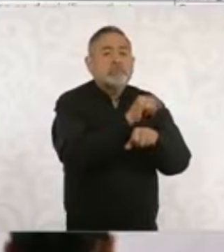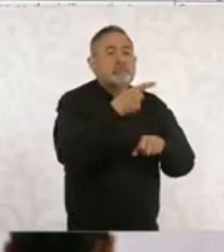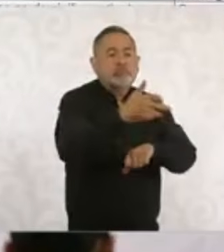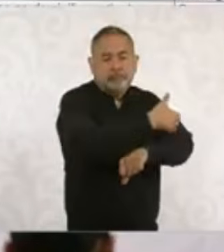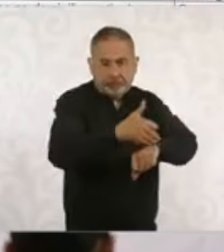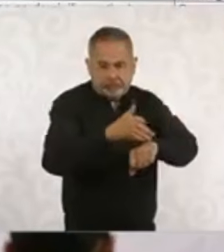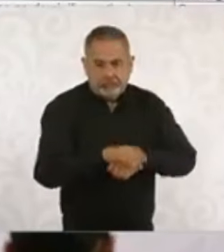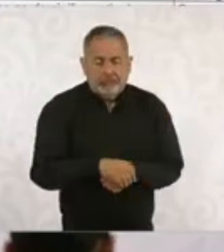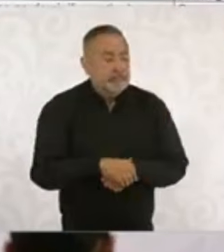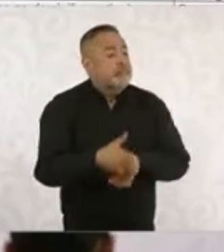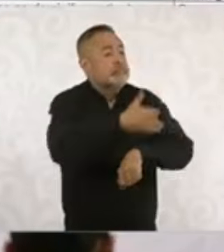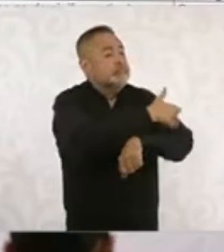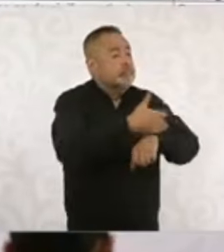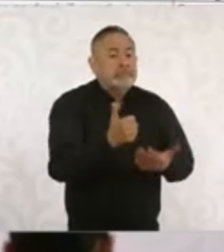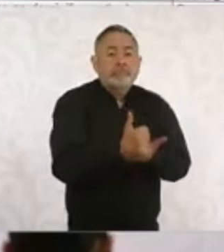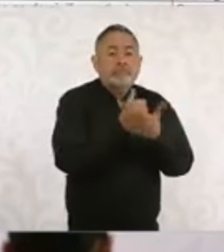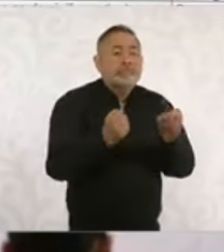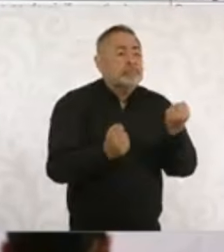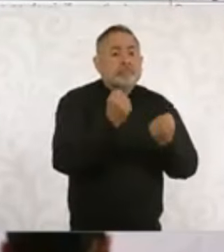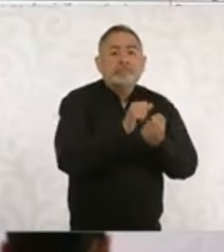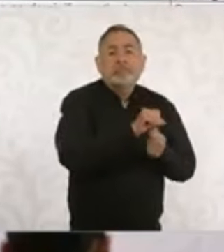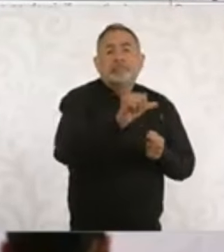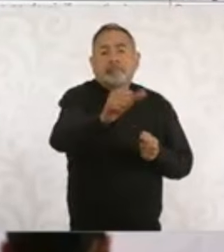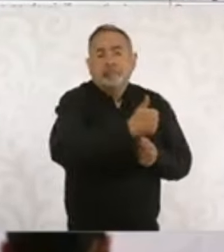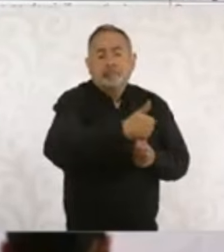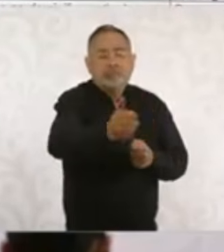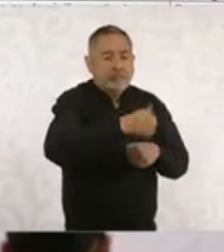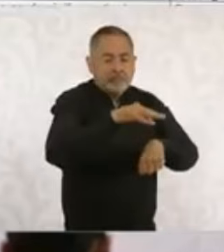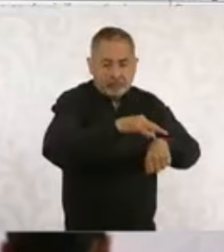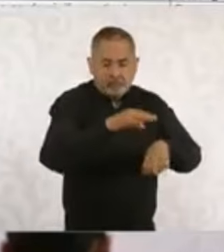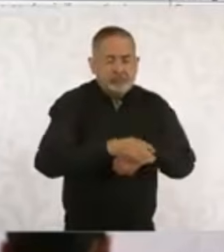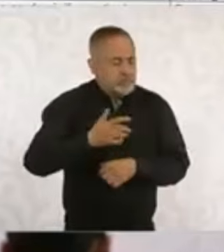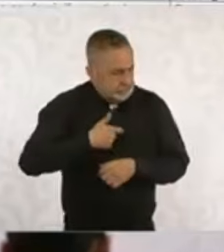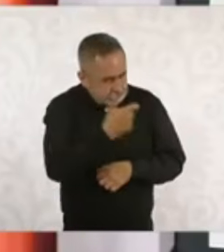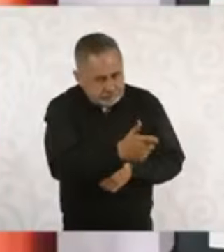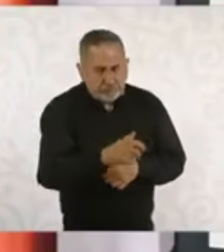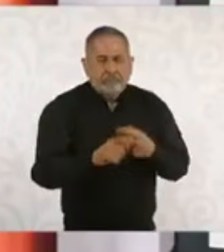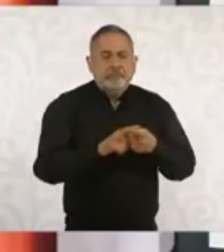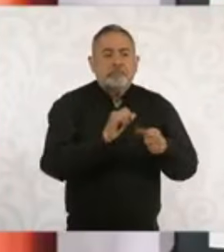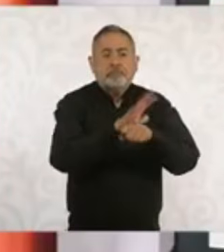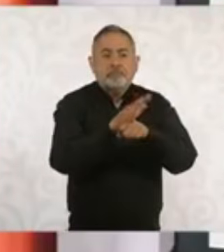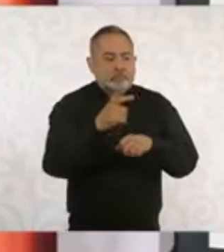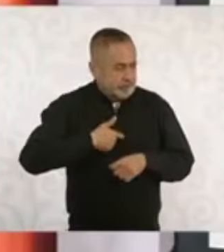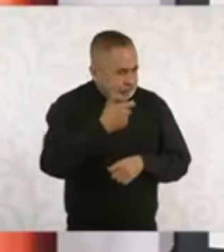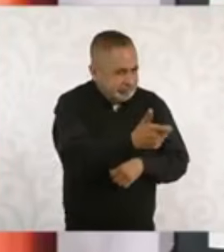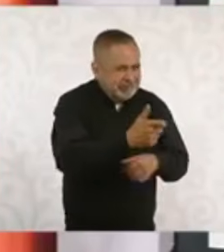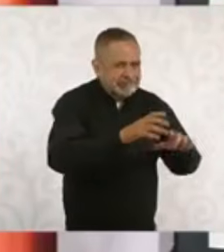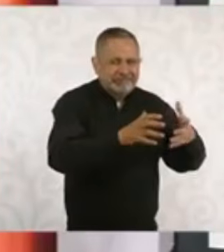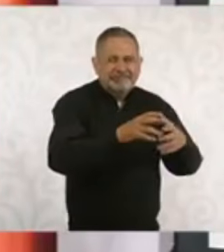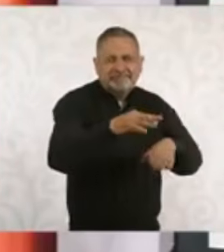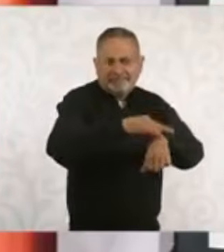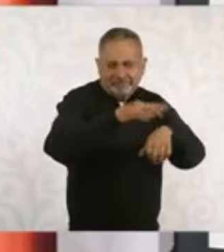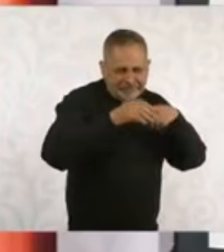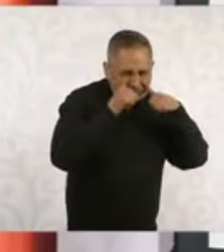de familiares a consultas médicas. Traslado de enfermedades a domicilio en la época de COVID. Conseguir camas en hospital